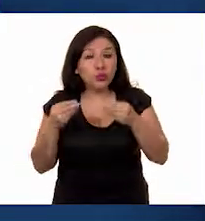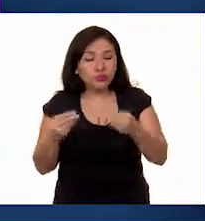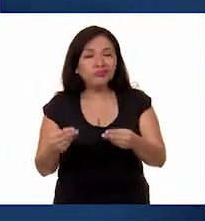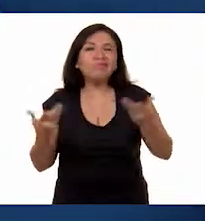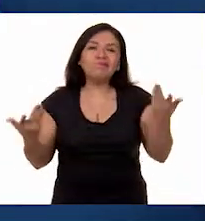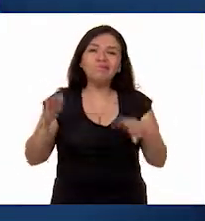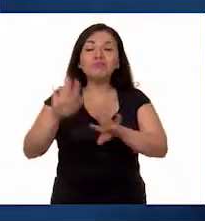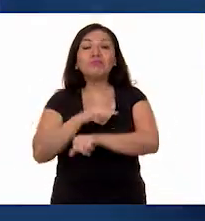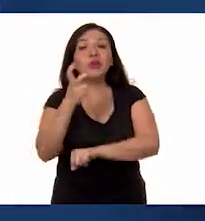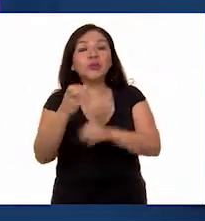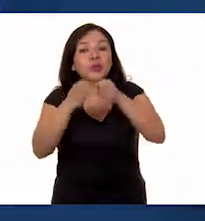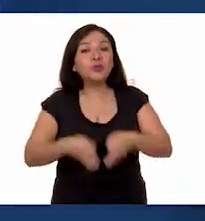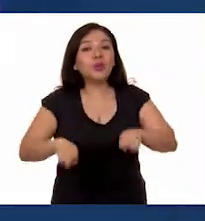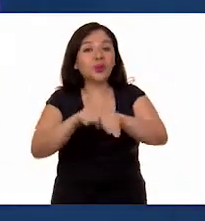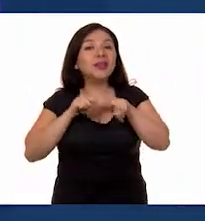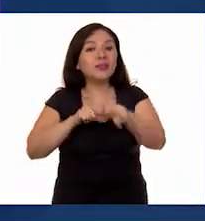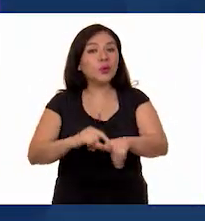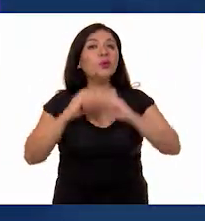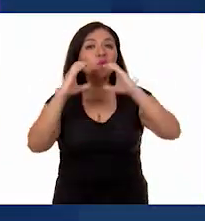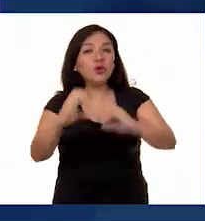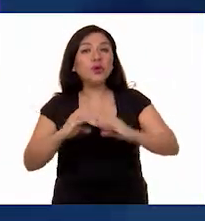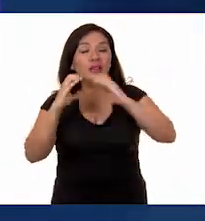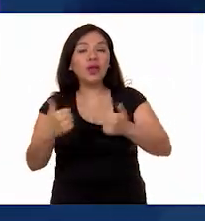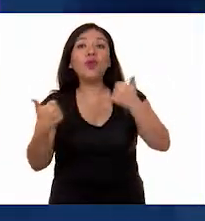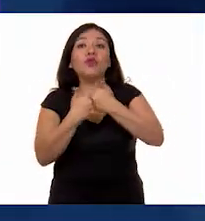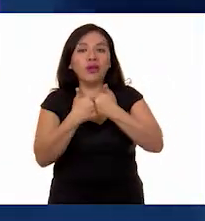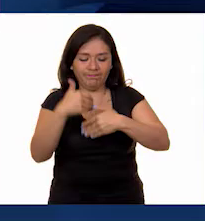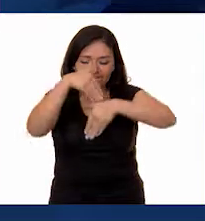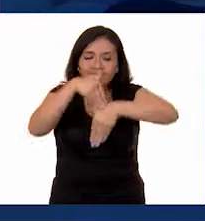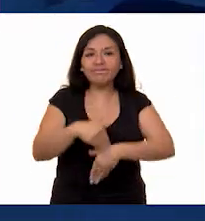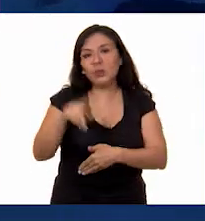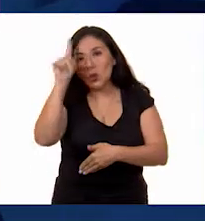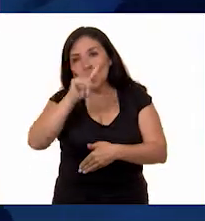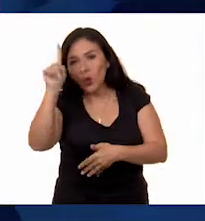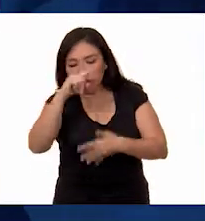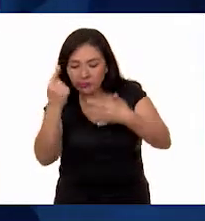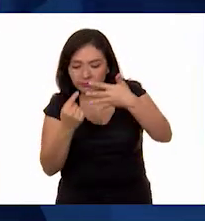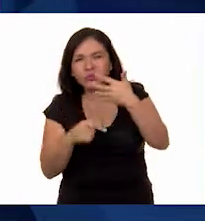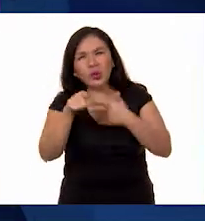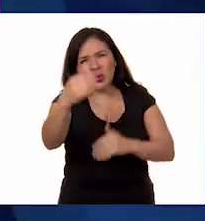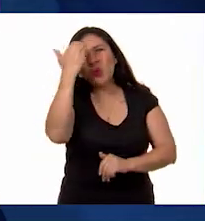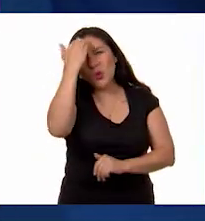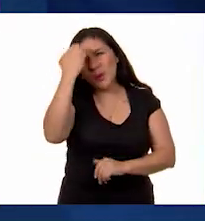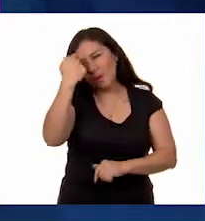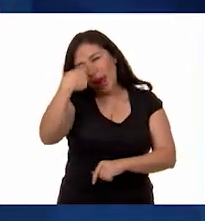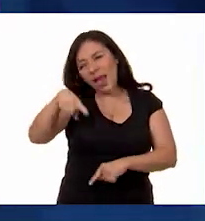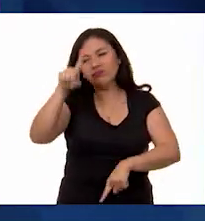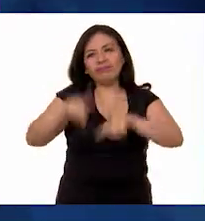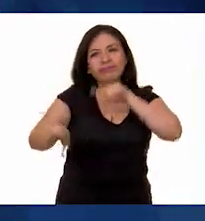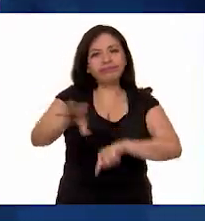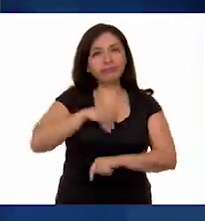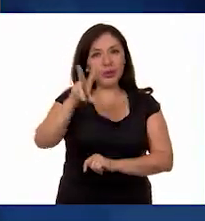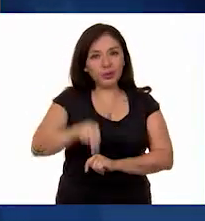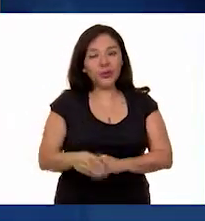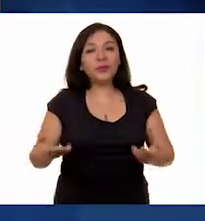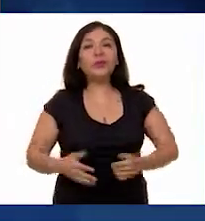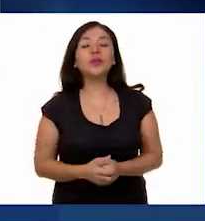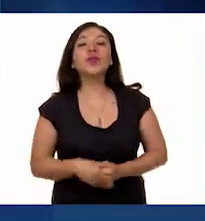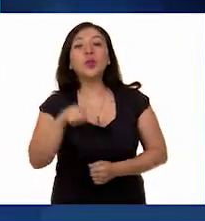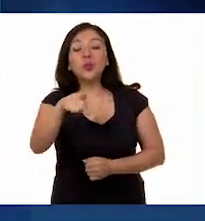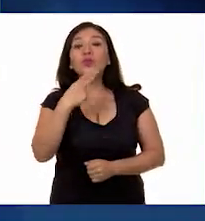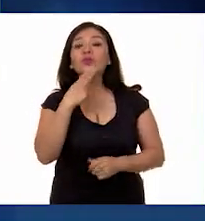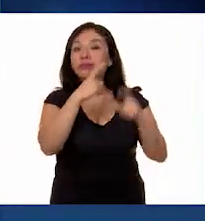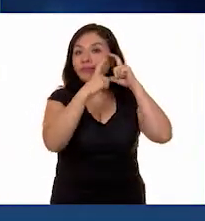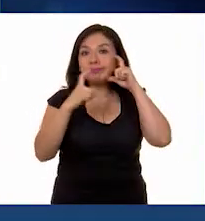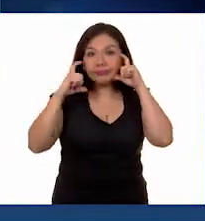personas. Por eso hay que continuar cuidándonos siguiendo las buenas prácticas que ya todos conocemos para evitar contagiarnos.